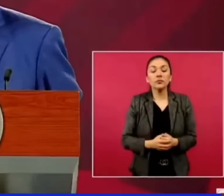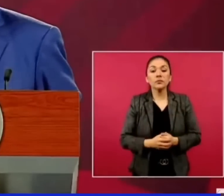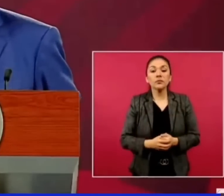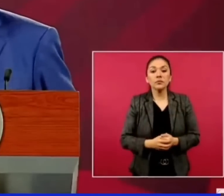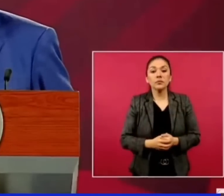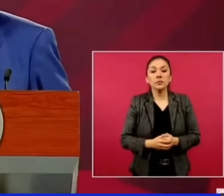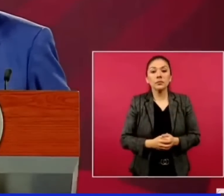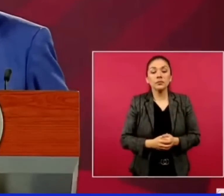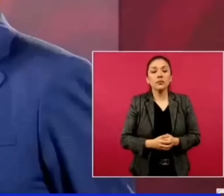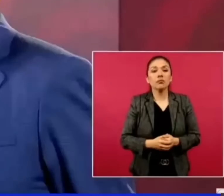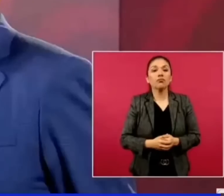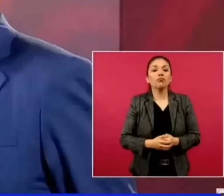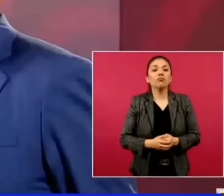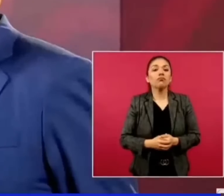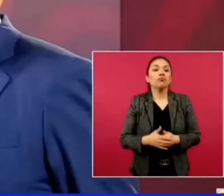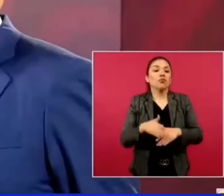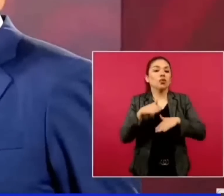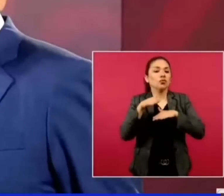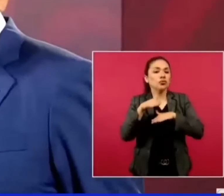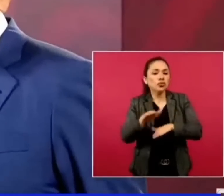sobre bienes